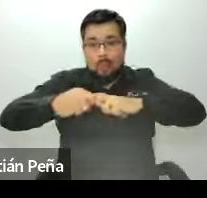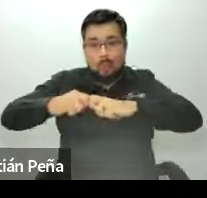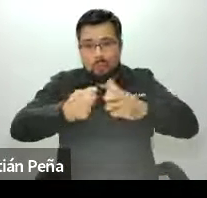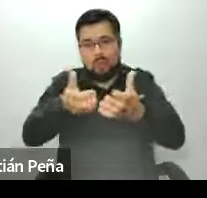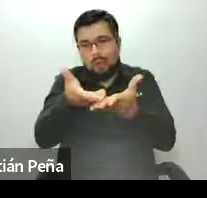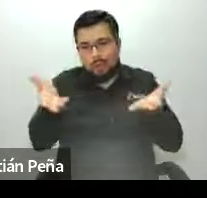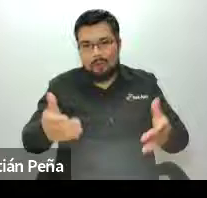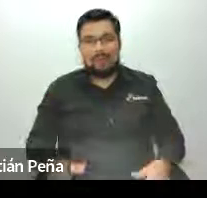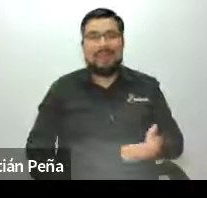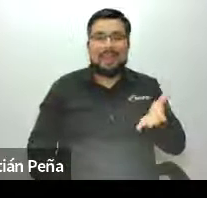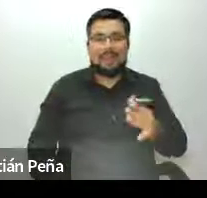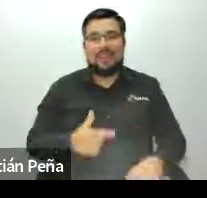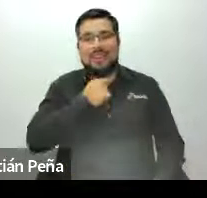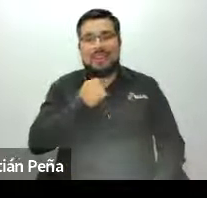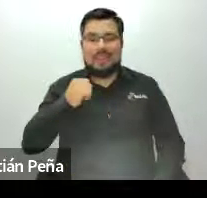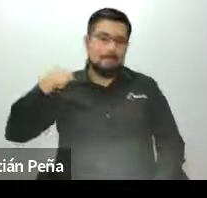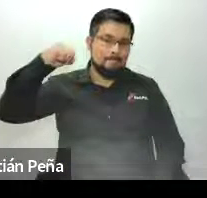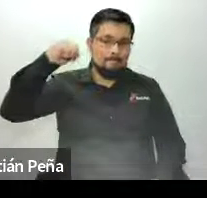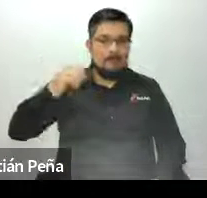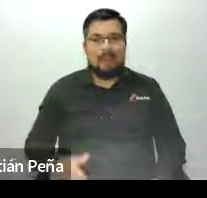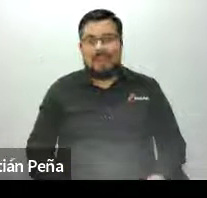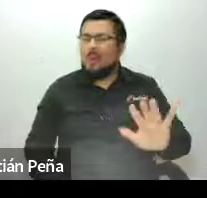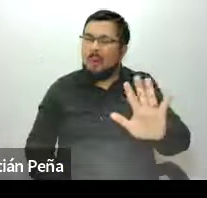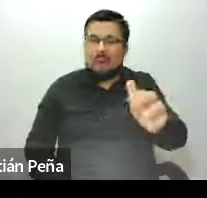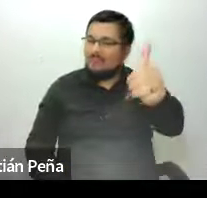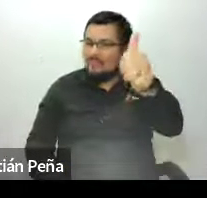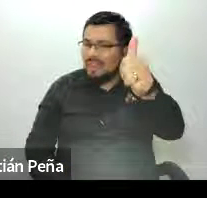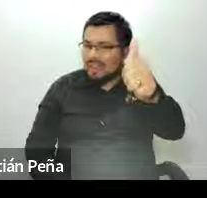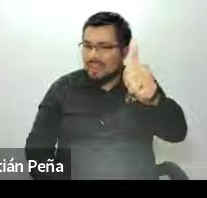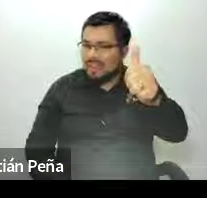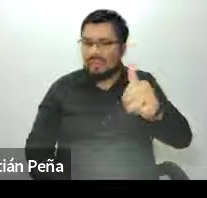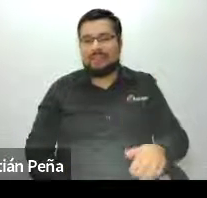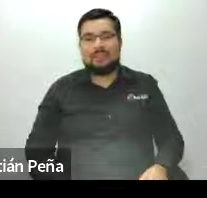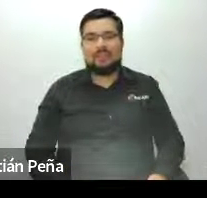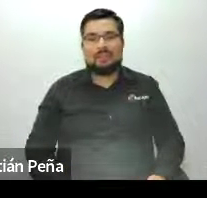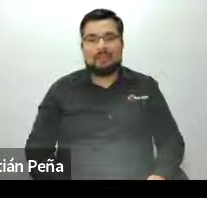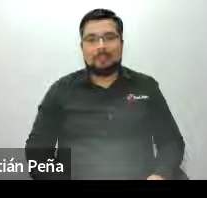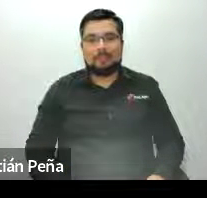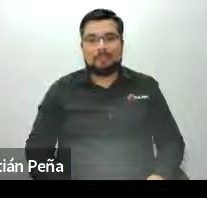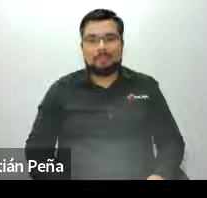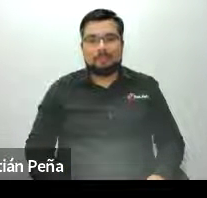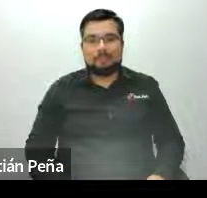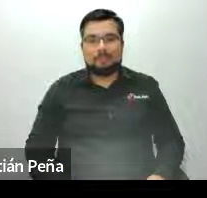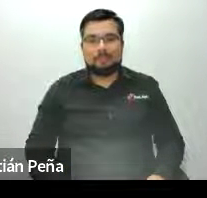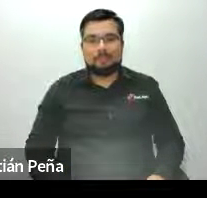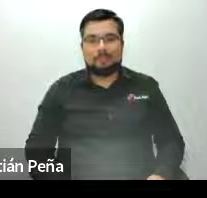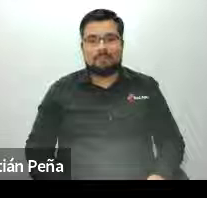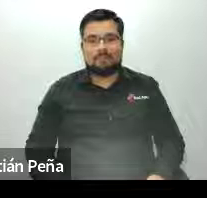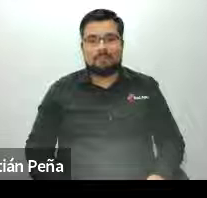color, nada más. No, me parece pero fantástico, Luz María, porque es muy importante, ¿no? Creo que, claro, tiene que